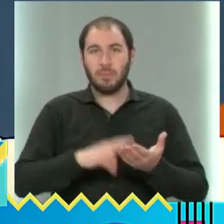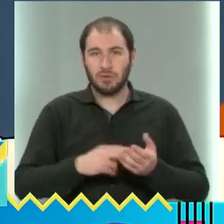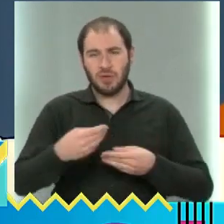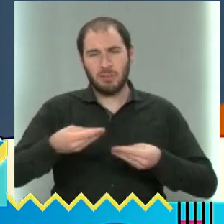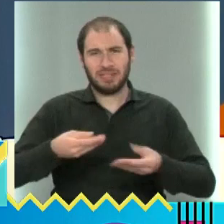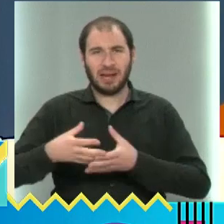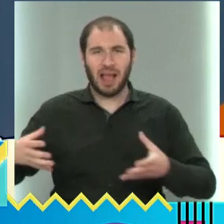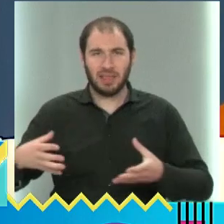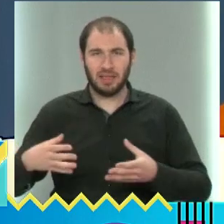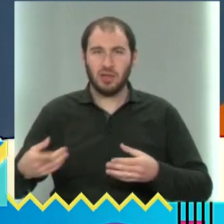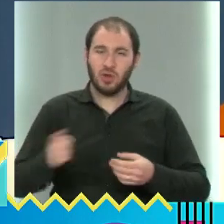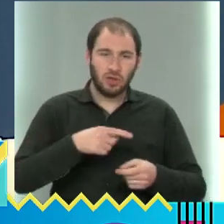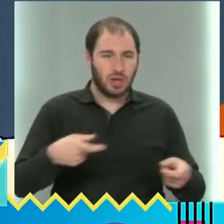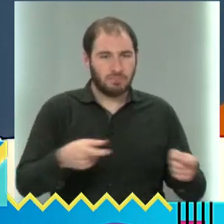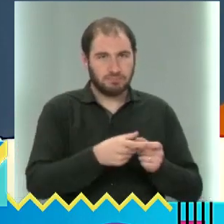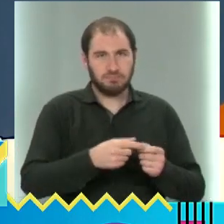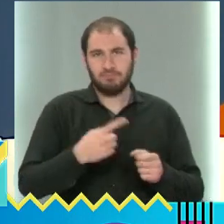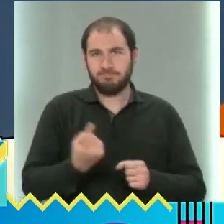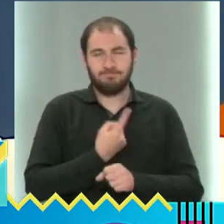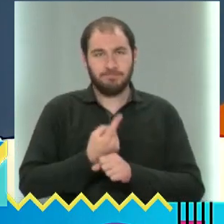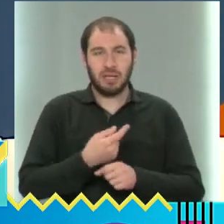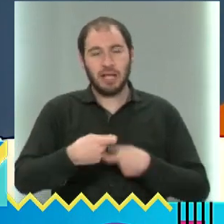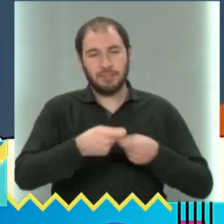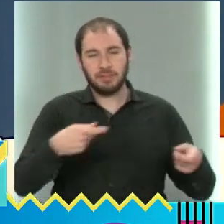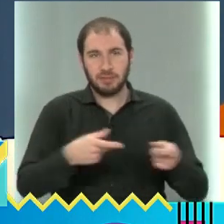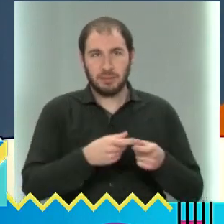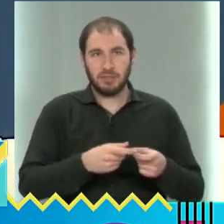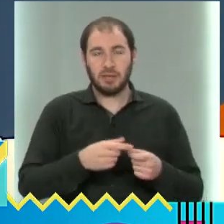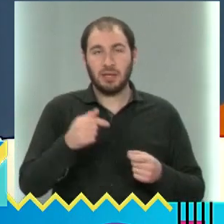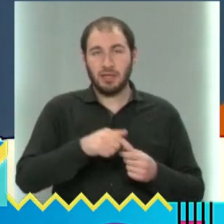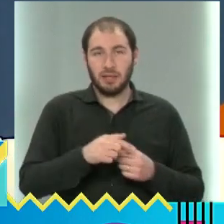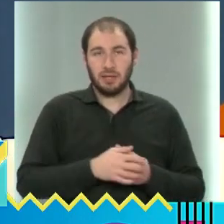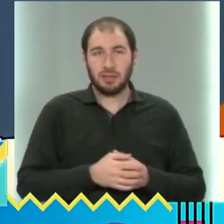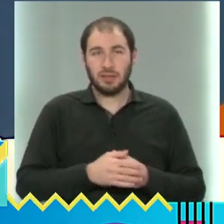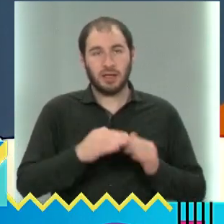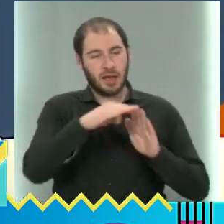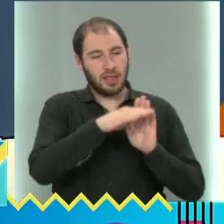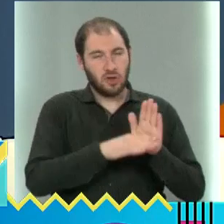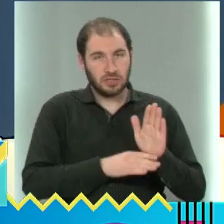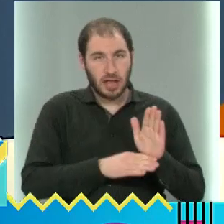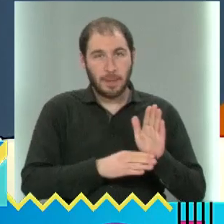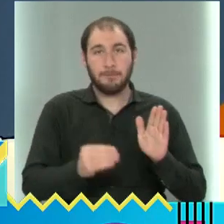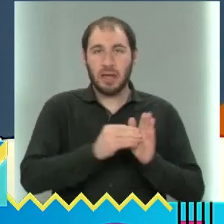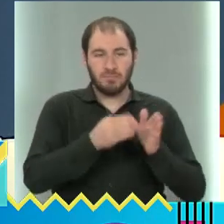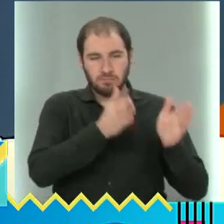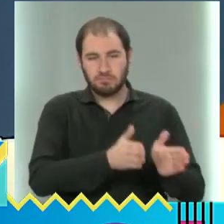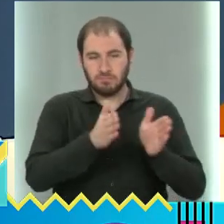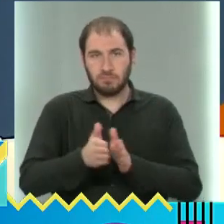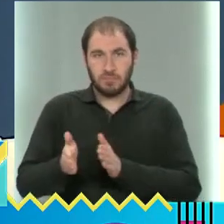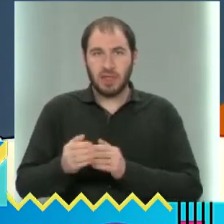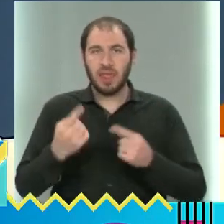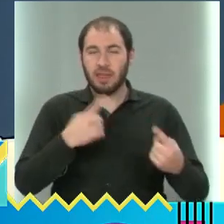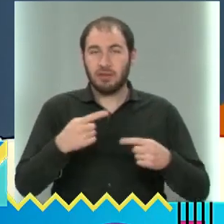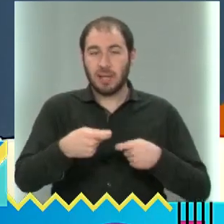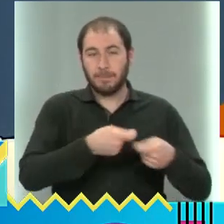grandes empresas y otros para las pequeñas empresas. Las pequeñas empresas tienen que estar aparte categorizadas, segmentadas. No es lo mismo